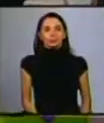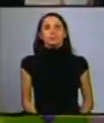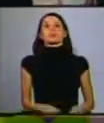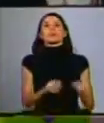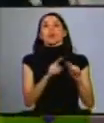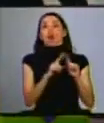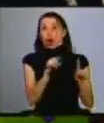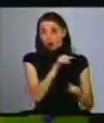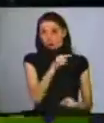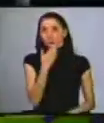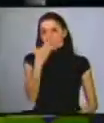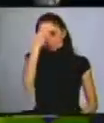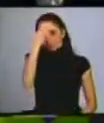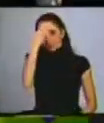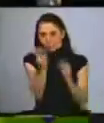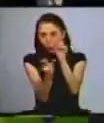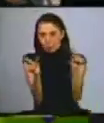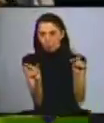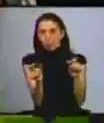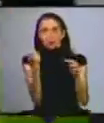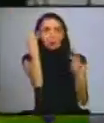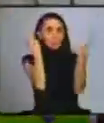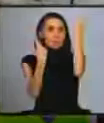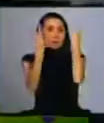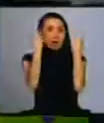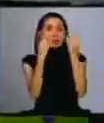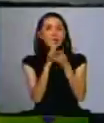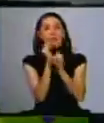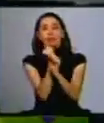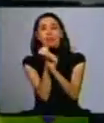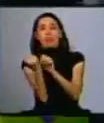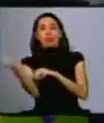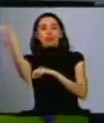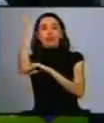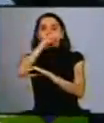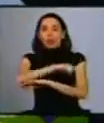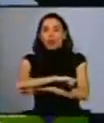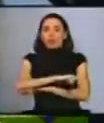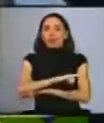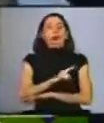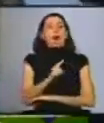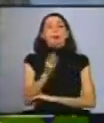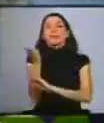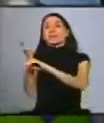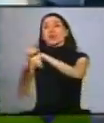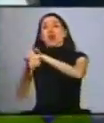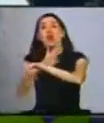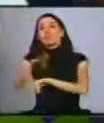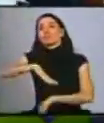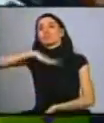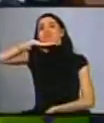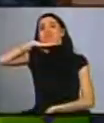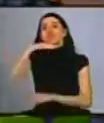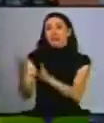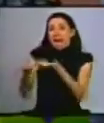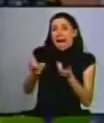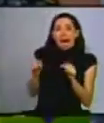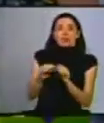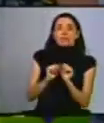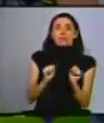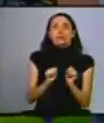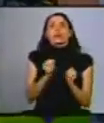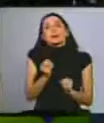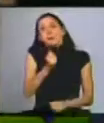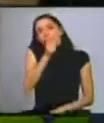Es otra de las preocupaciones. Las peluquerías trabajan todo el día. No hay cómo conseguir una hora para una atención inmediata. No queda otra